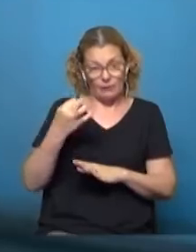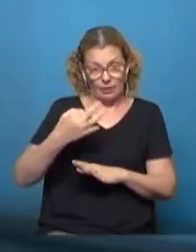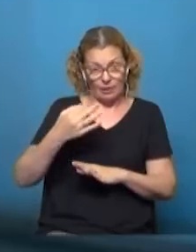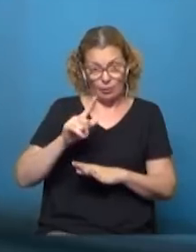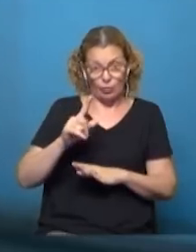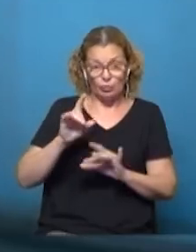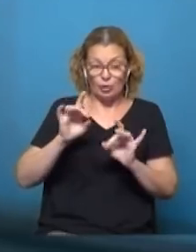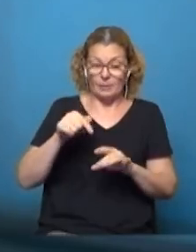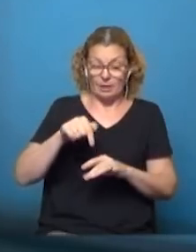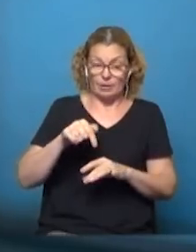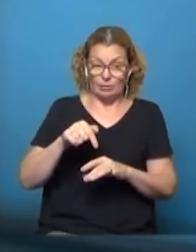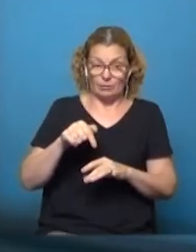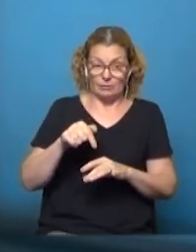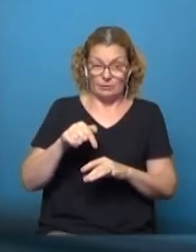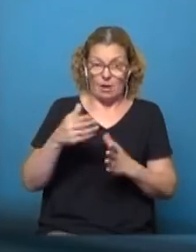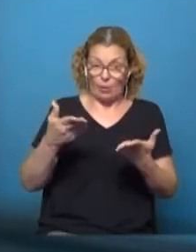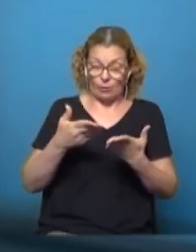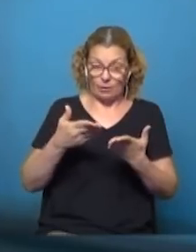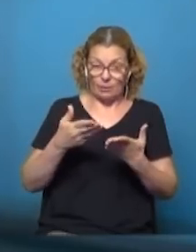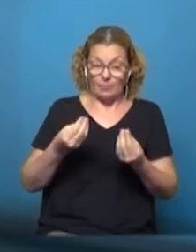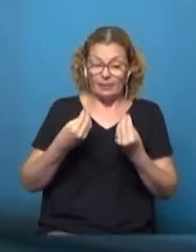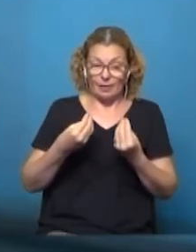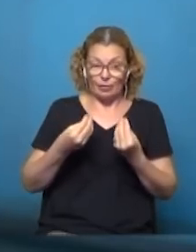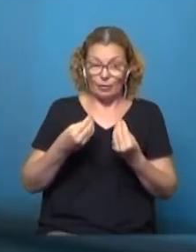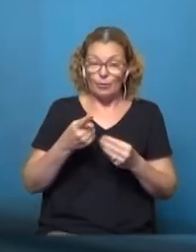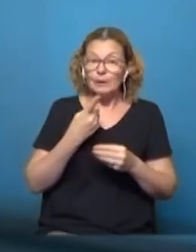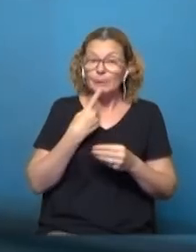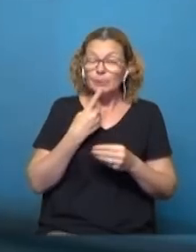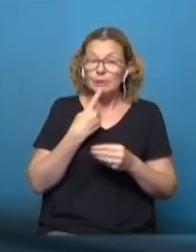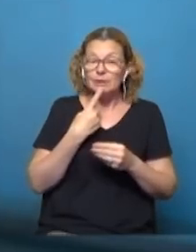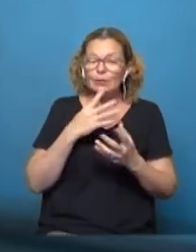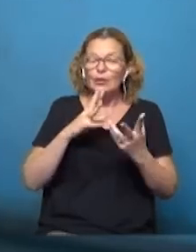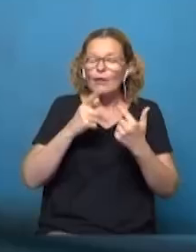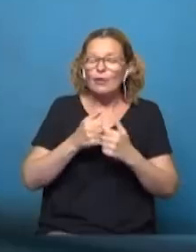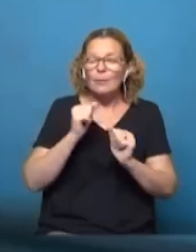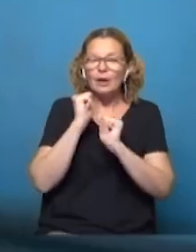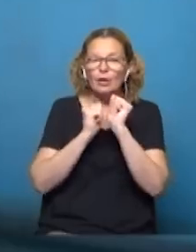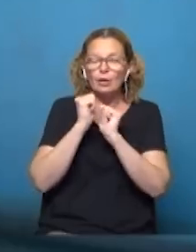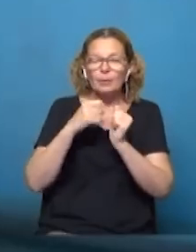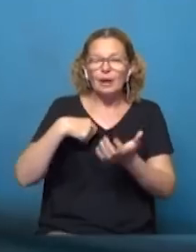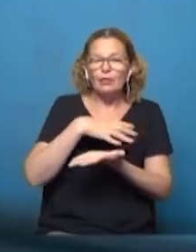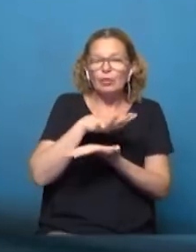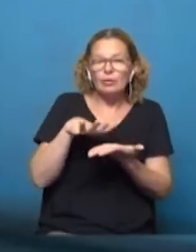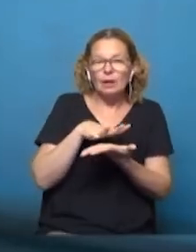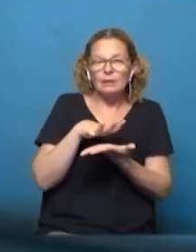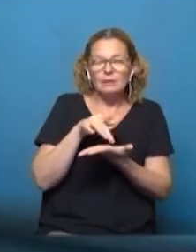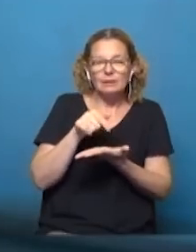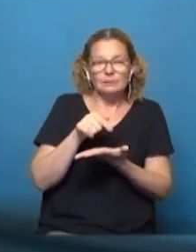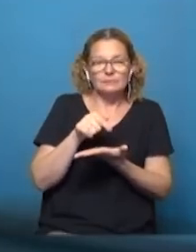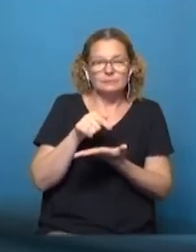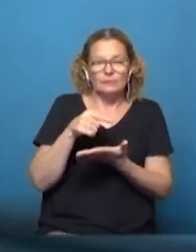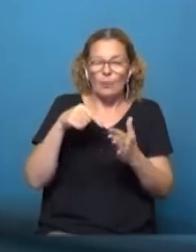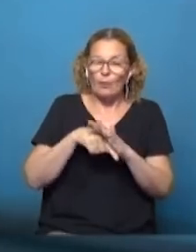es solo esto lo que está pasando eh lo que está pasando Es una política un modelo económico y social que debe ser